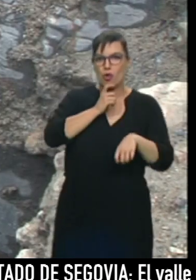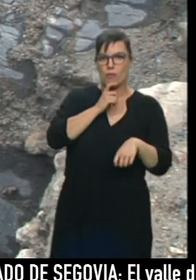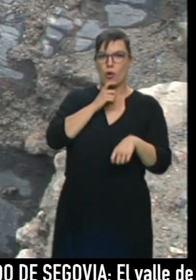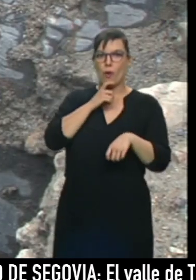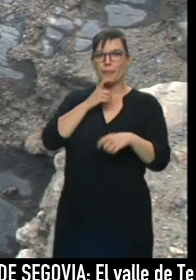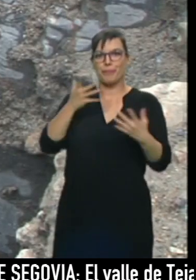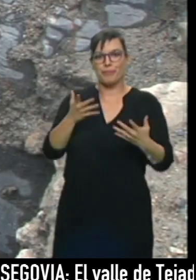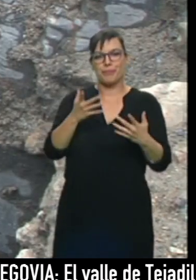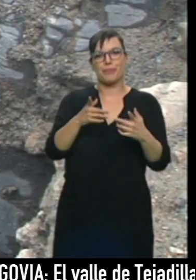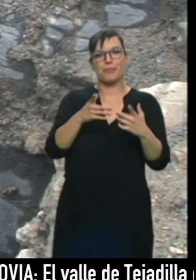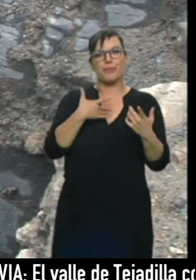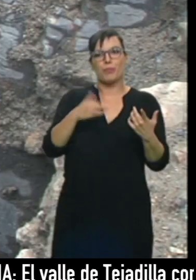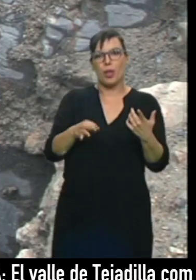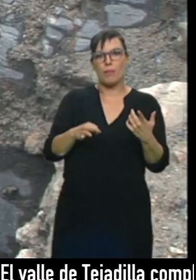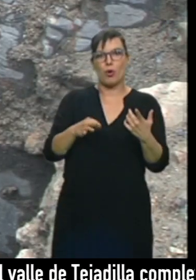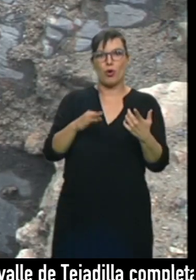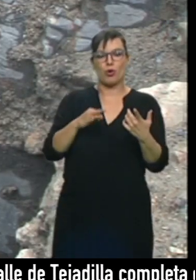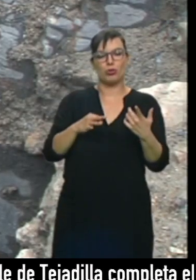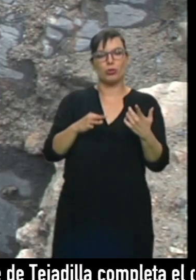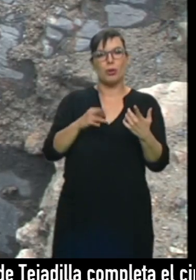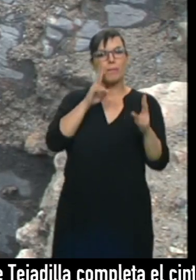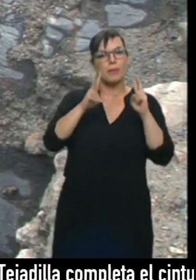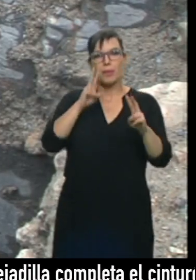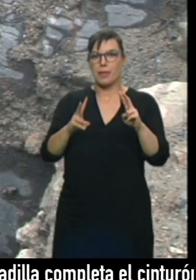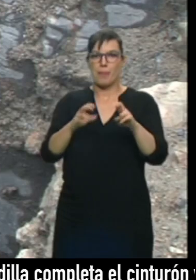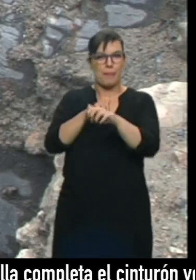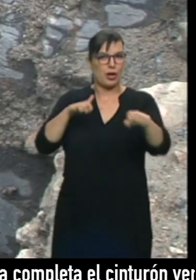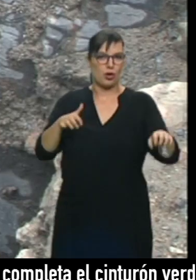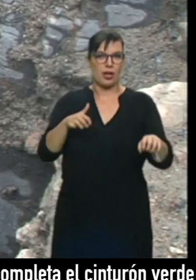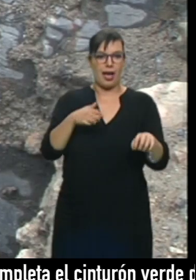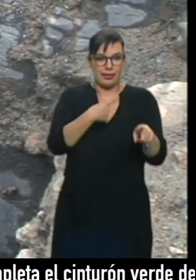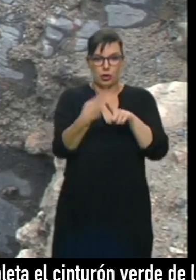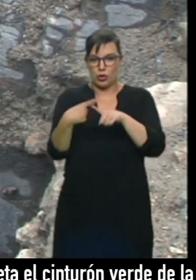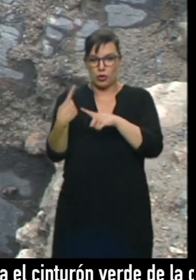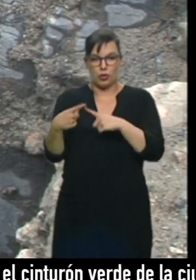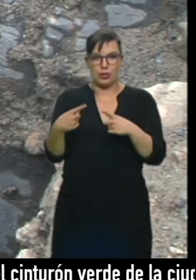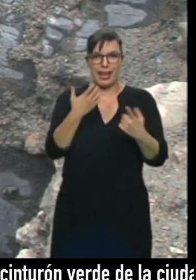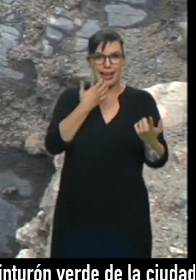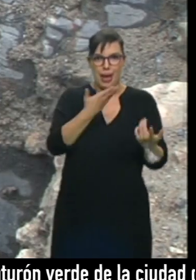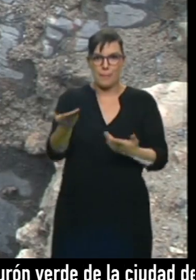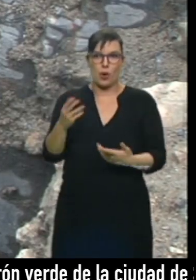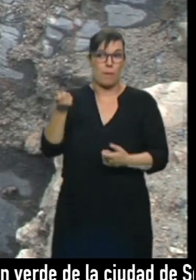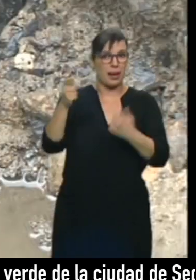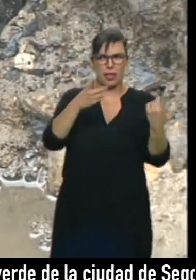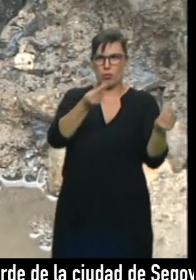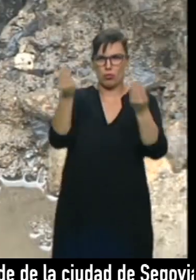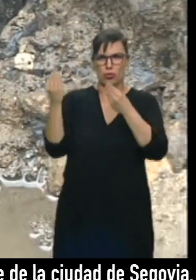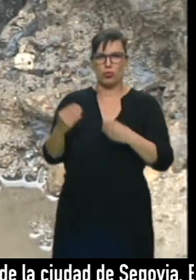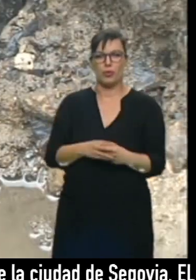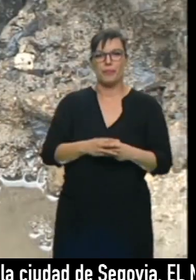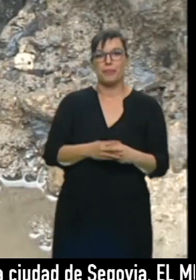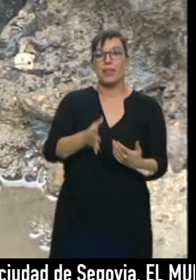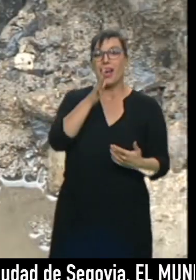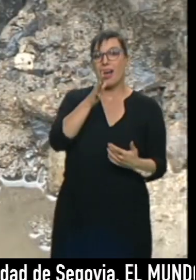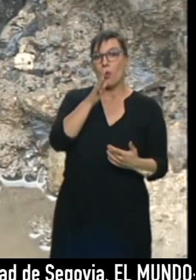ver y de especímenes de este tipo o similares, que hay muchos. El agua